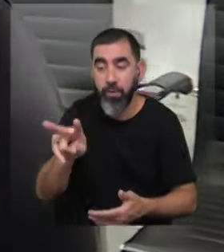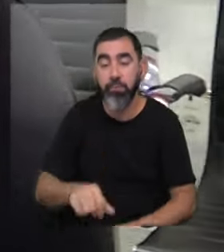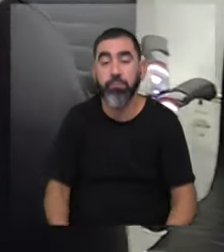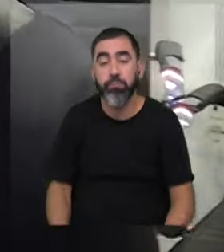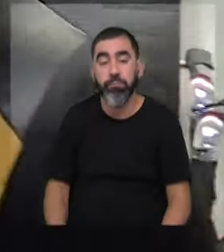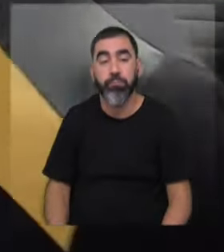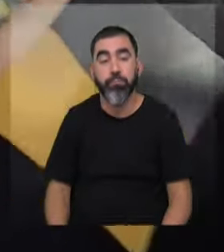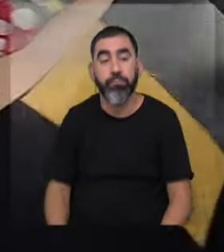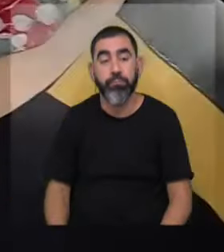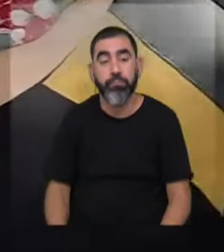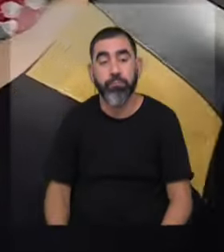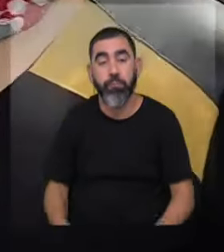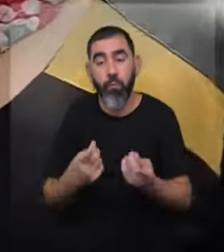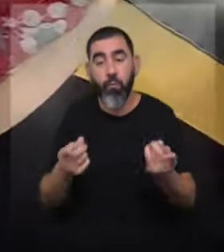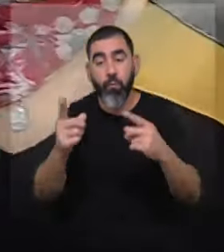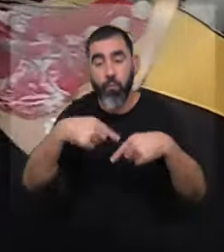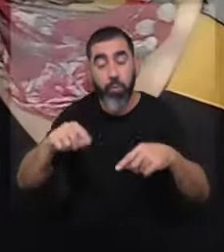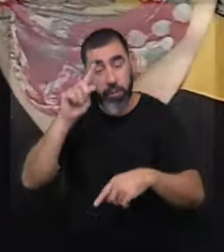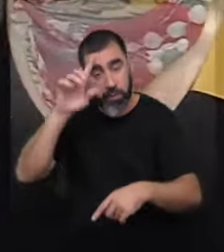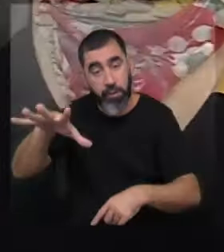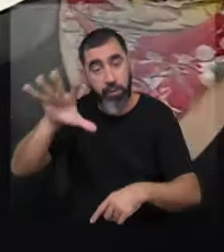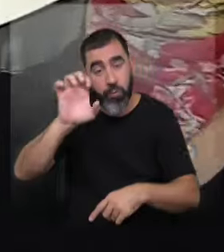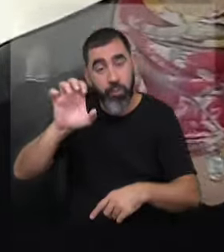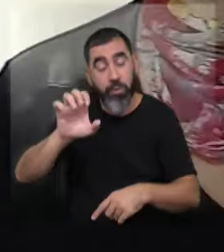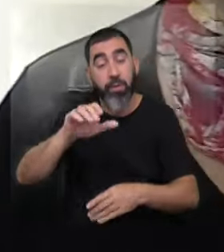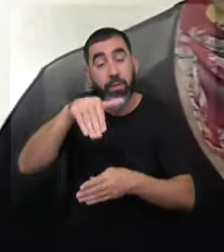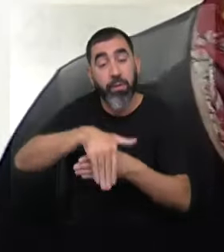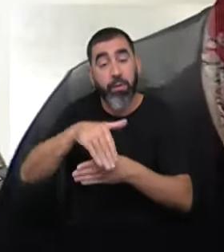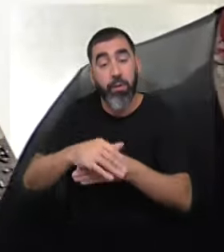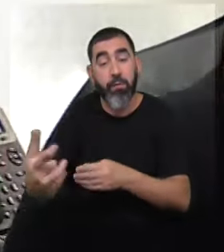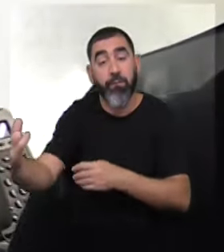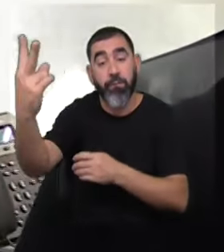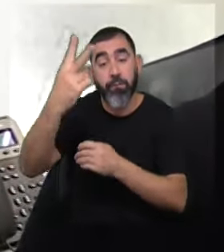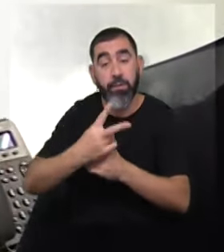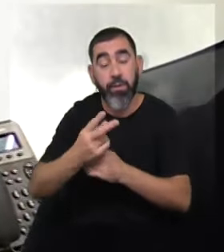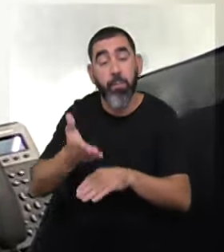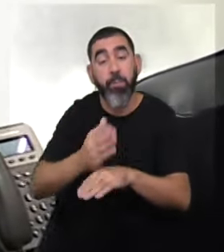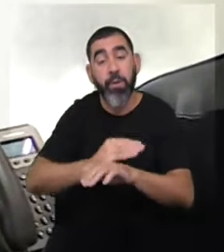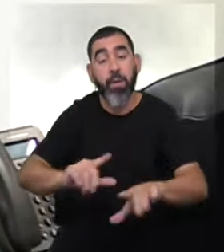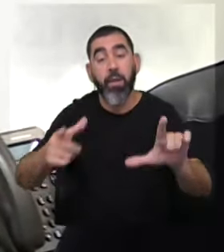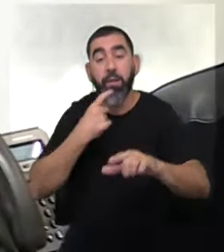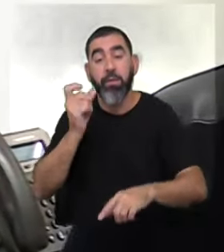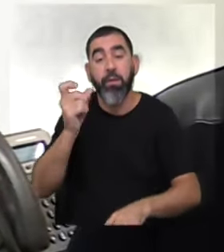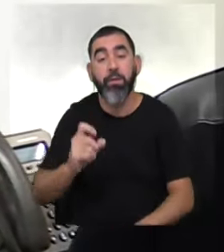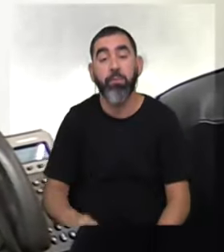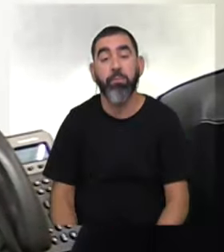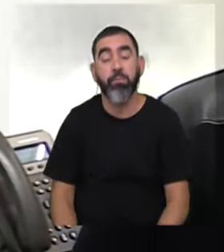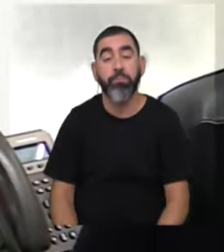A ustedes. Bien, volvemos a estudios, compañeros. Recordamos, Rosina, que sobre la tarde va a estar viniendo la precandidata del Partido Colorado.